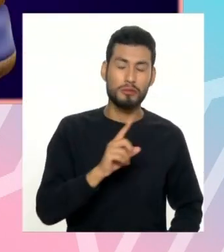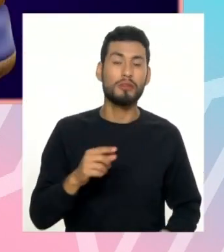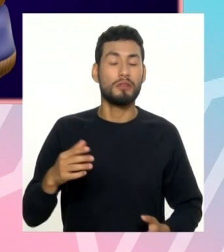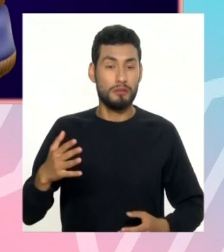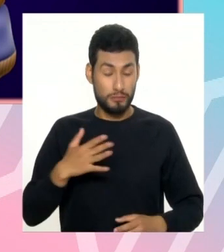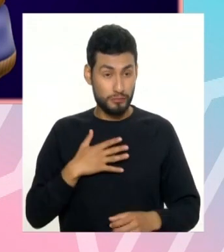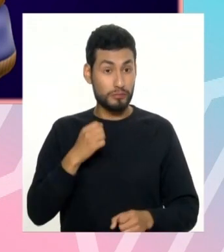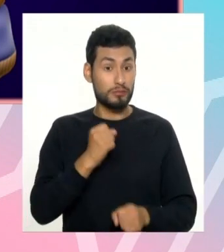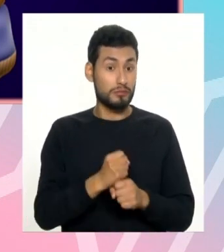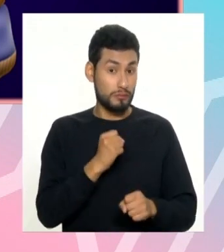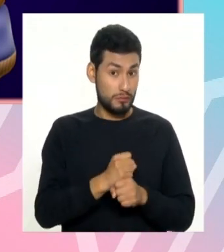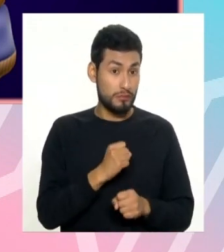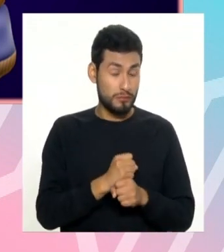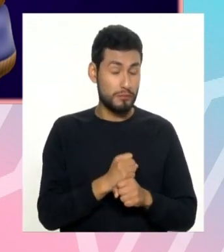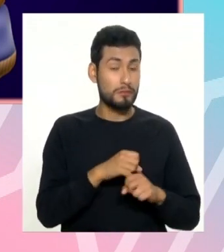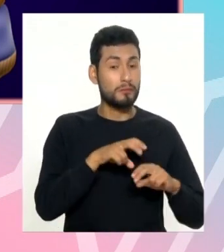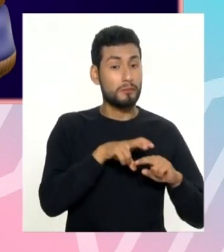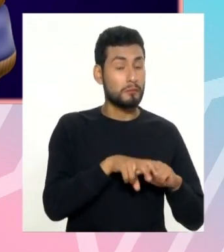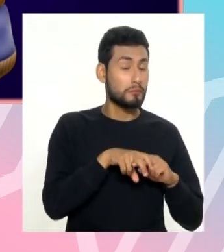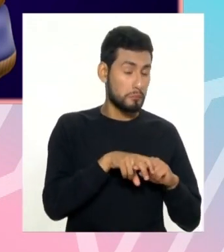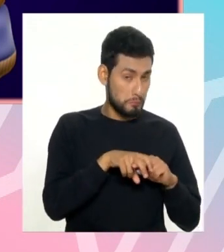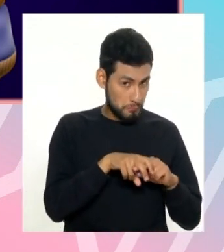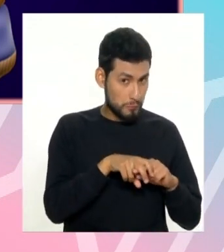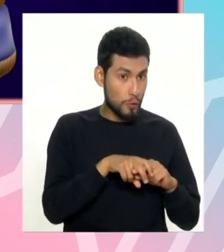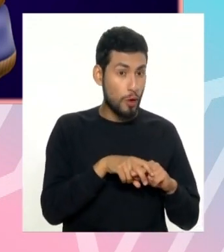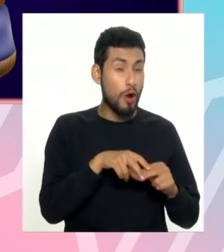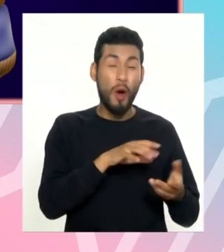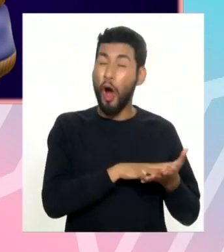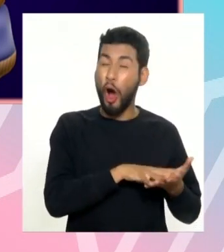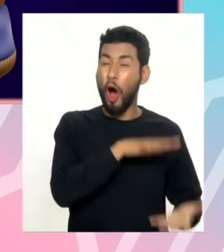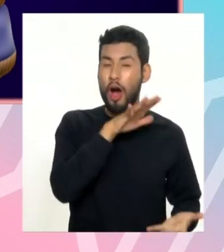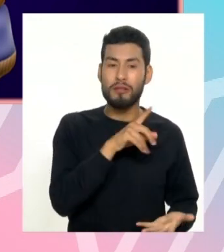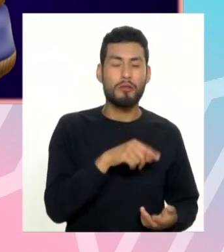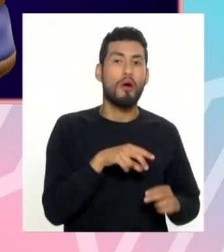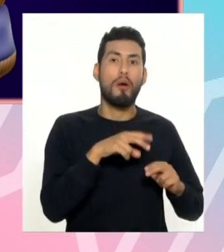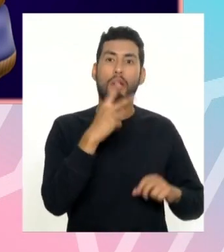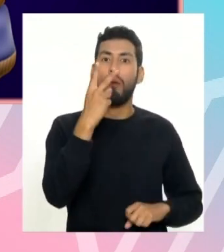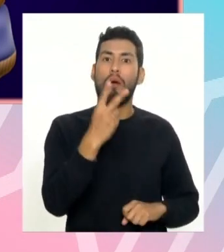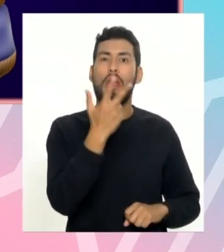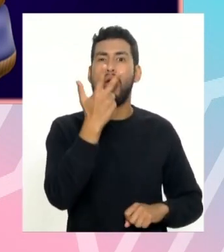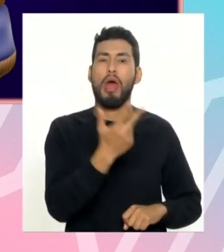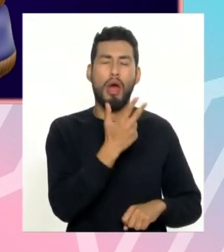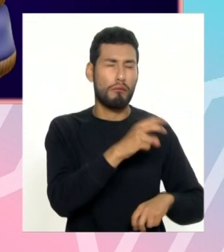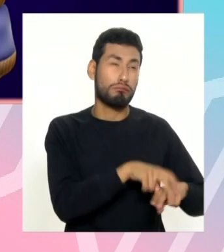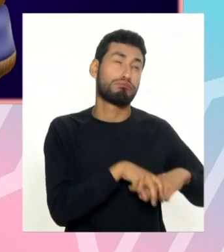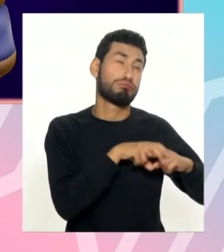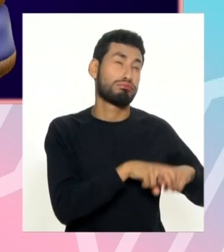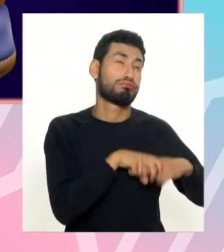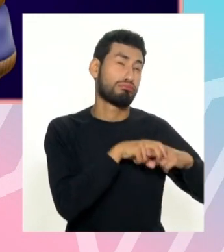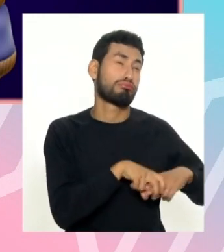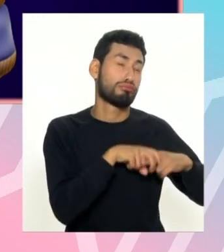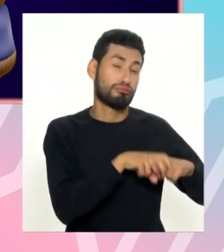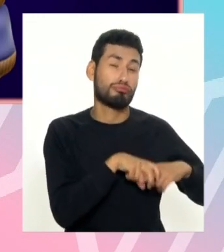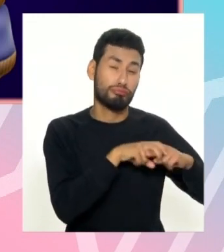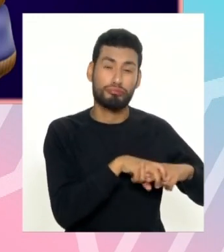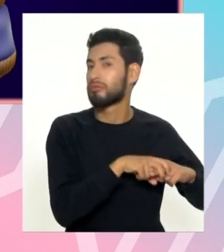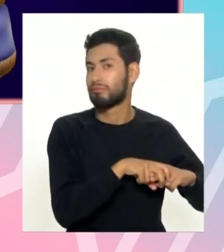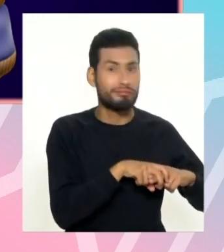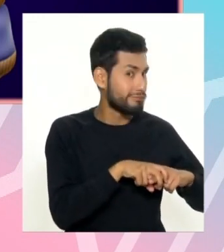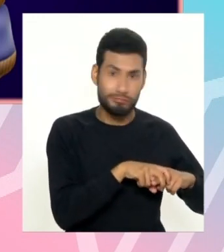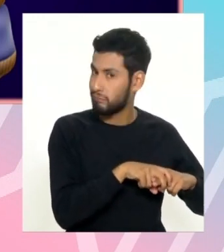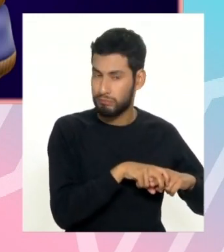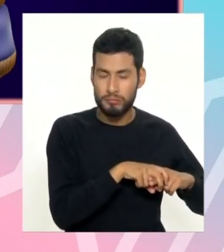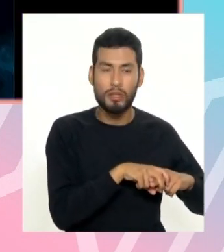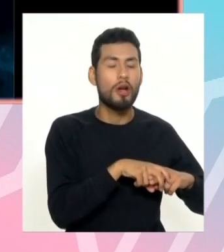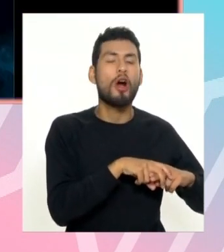trabajar sentado en la computadora, pero un exceso sería pasarme 2-3 horas de continuo. Sin moverse. Exacto. Entonces, una